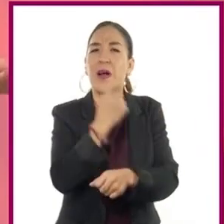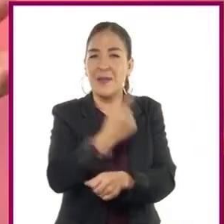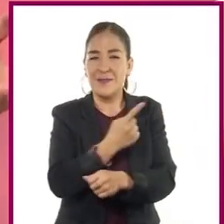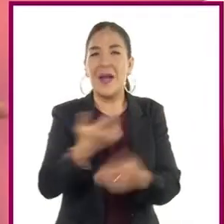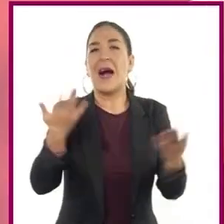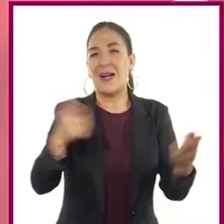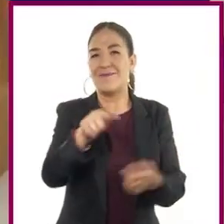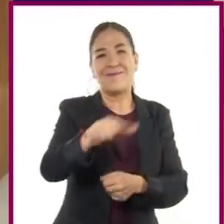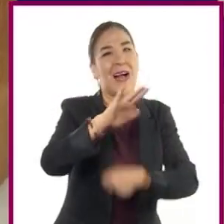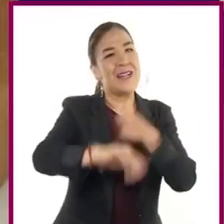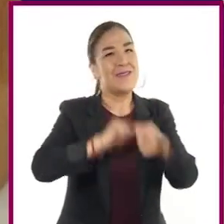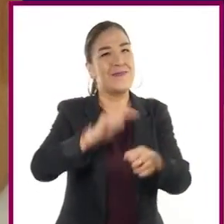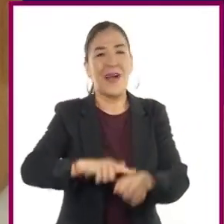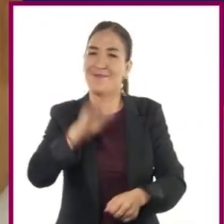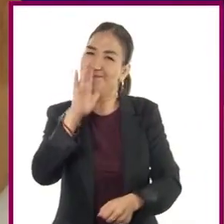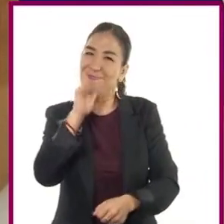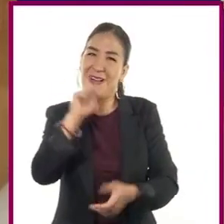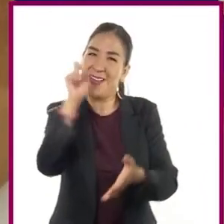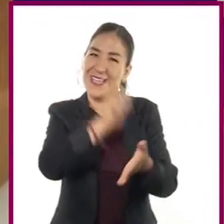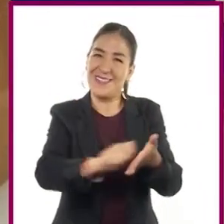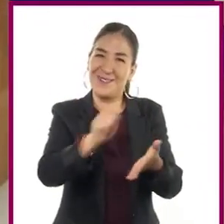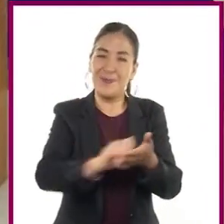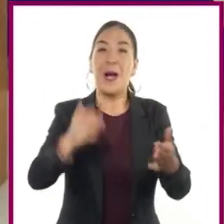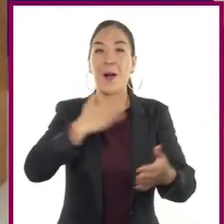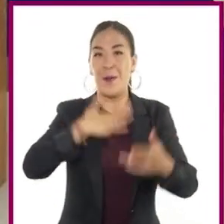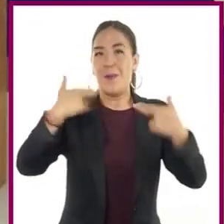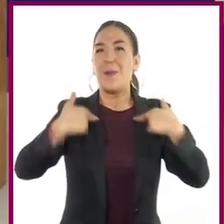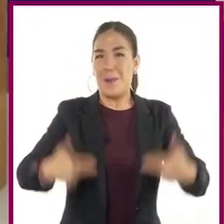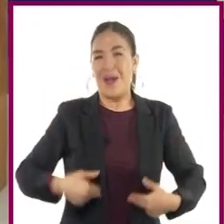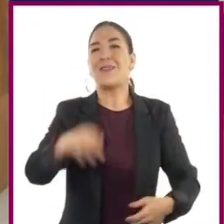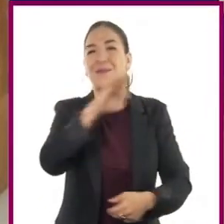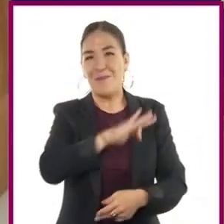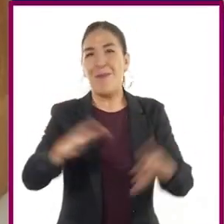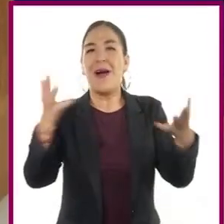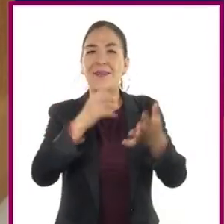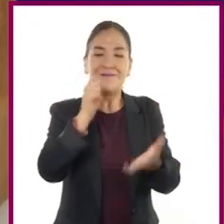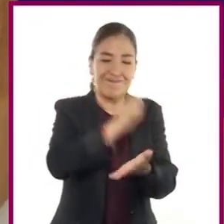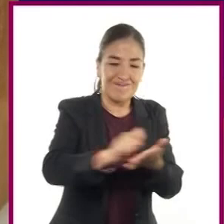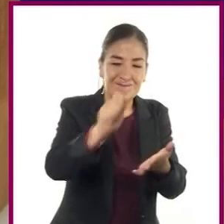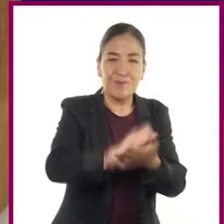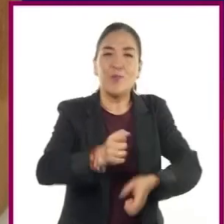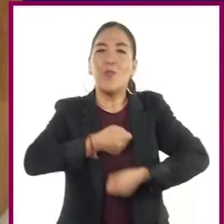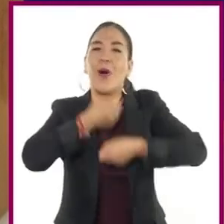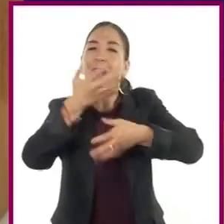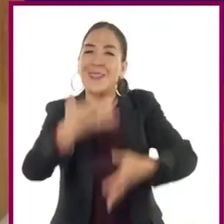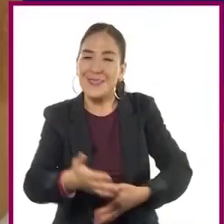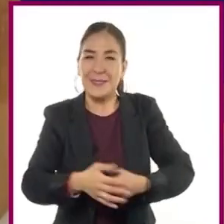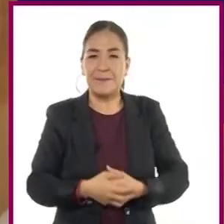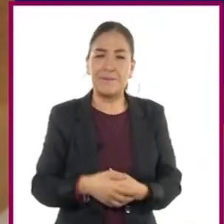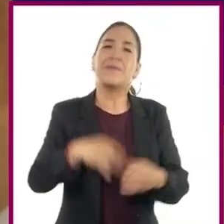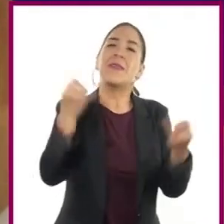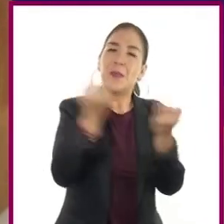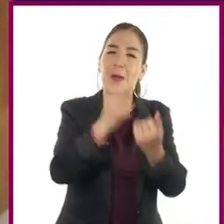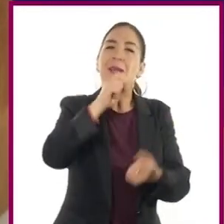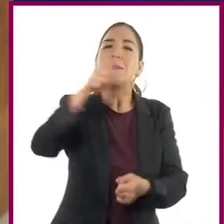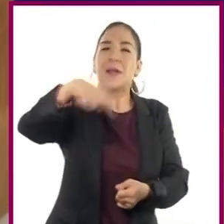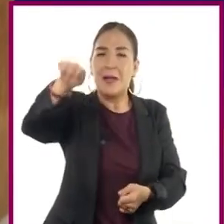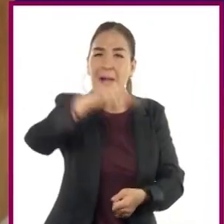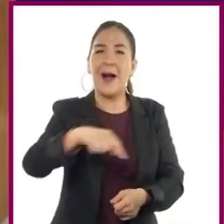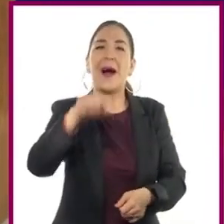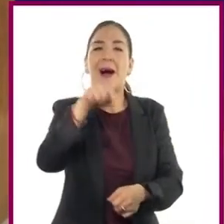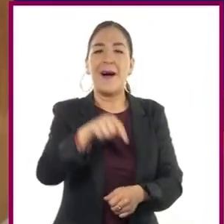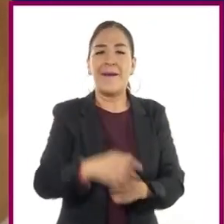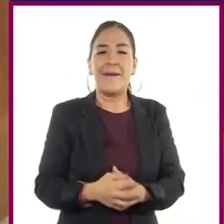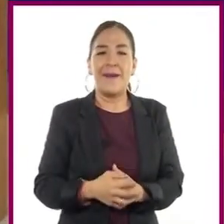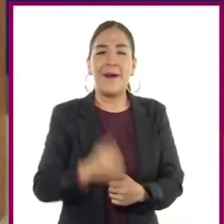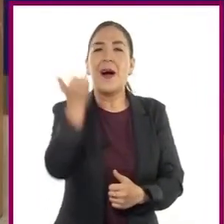poesía. Así es, maestra. También recordarles a las alumnas y alumnos que pueden revisar y seguir las sugerencias contenidas